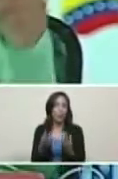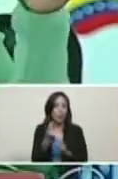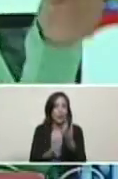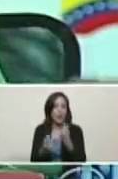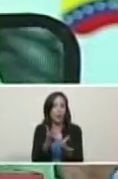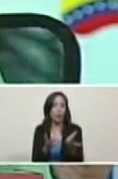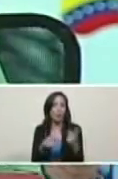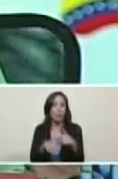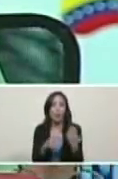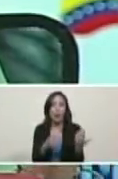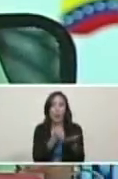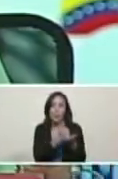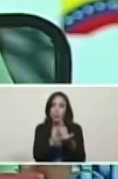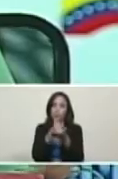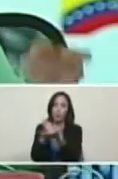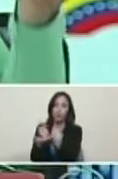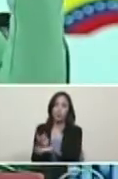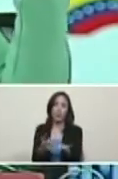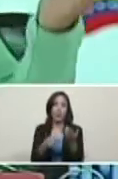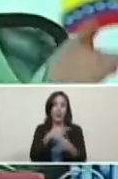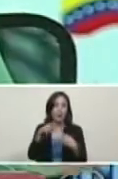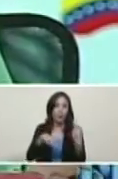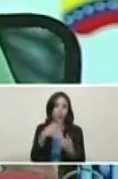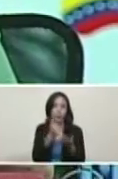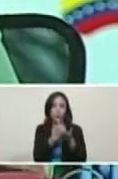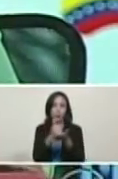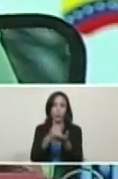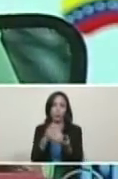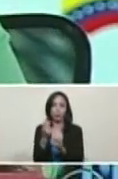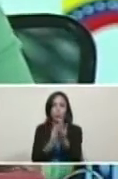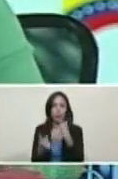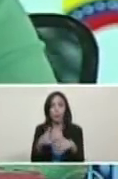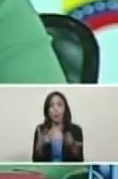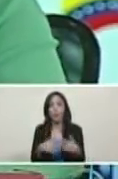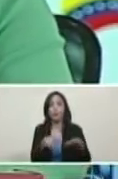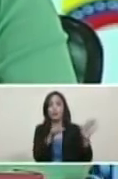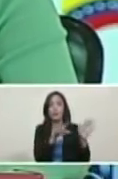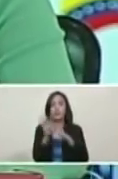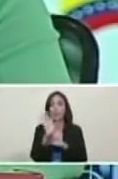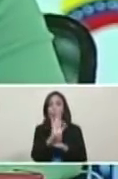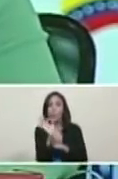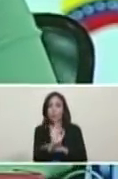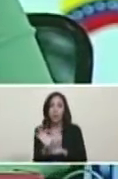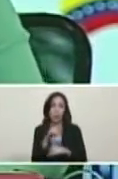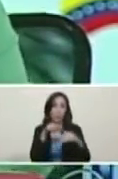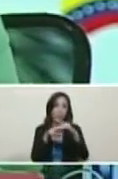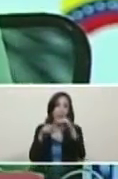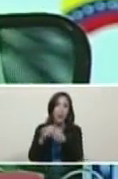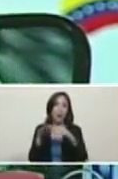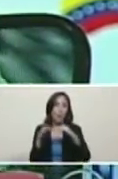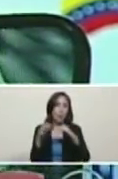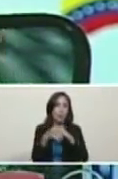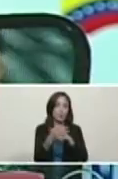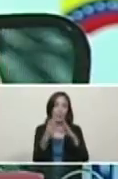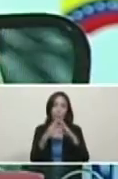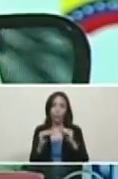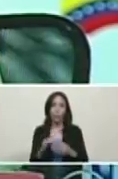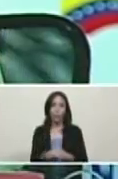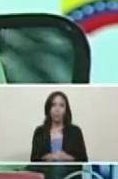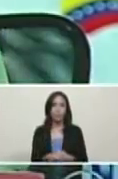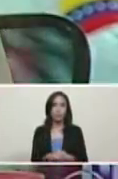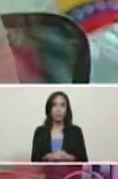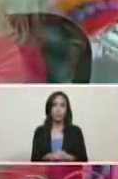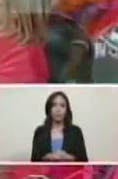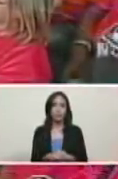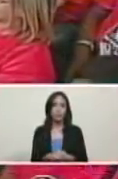bolivariana en todas esas comunidades, en el 75% prácticamente de todos los municipios del país, y que vayamos con acción